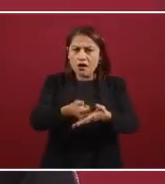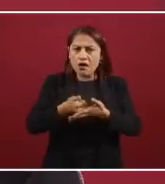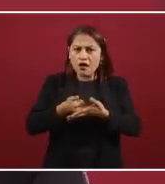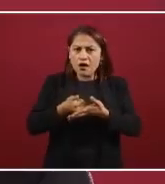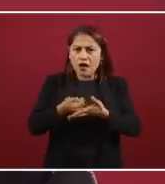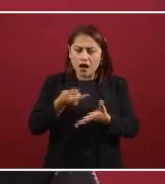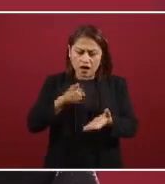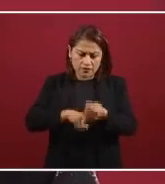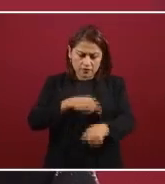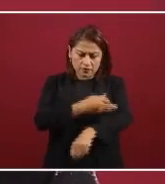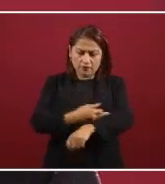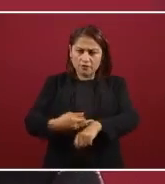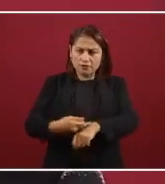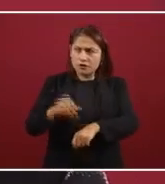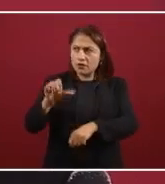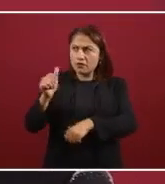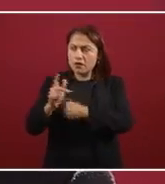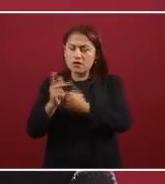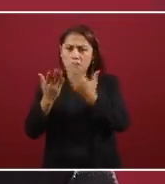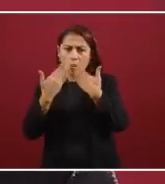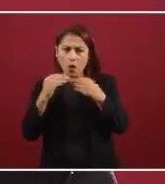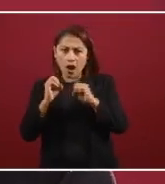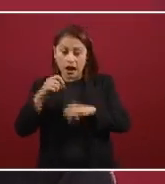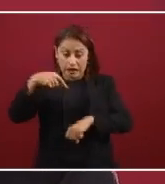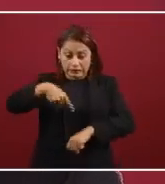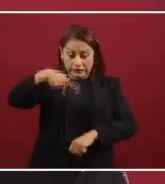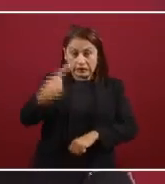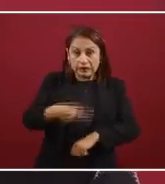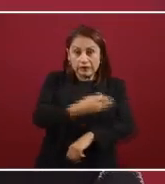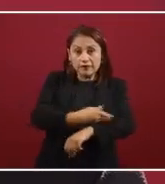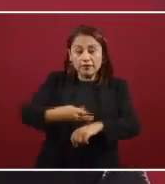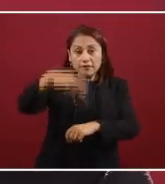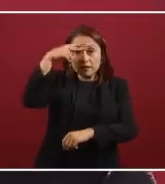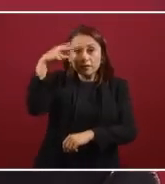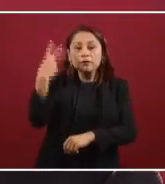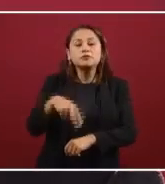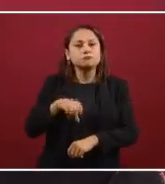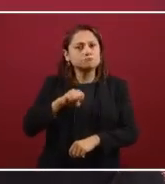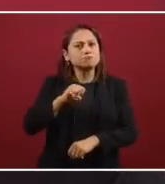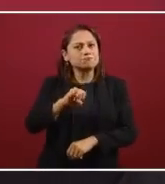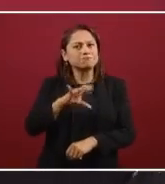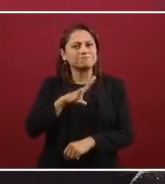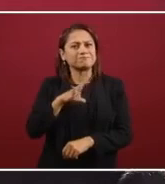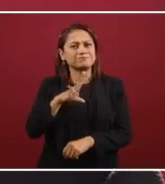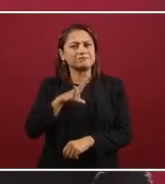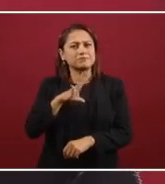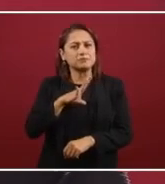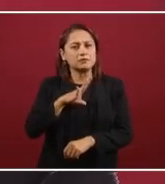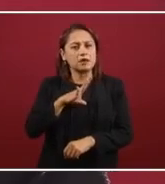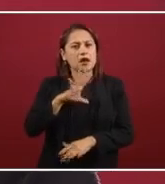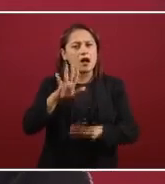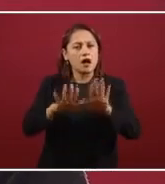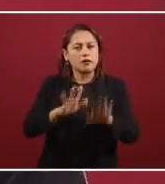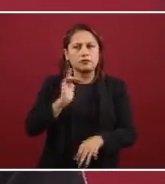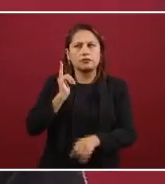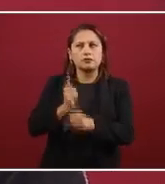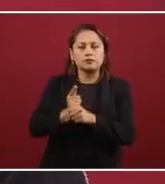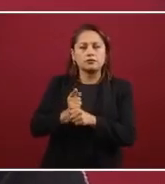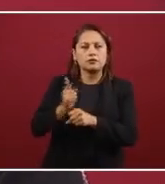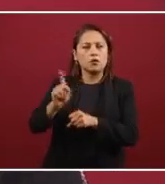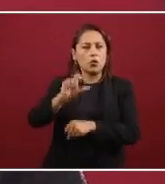en las familias mexicanas. Hablábamos de que hay países en donde los hijos van